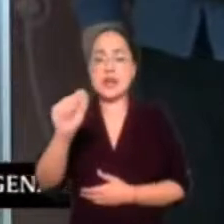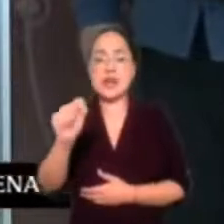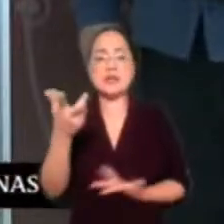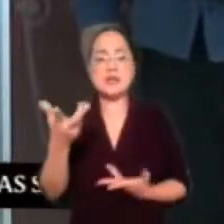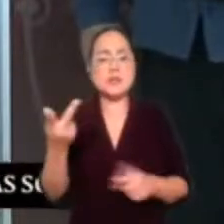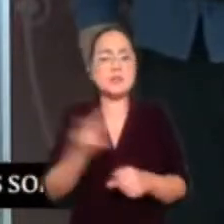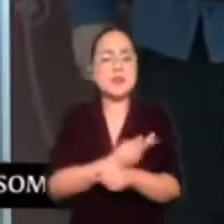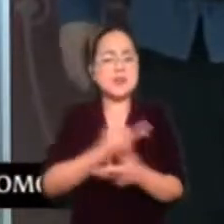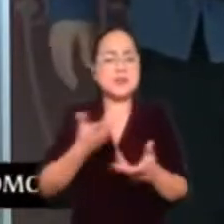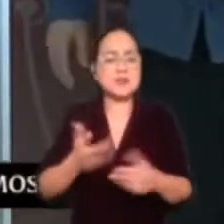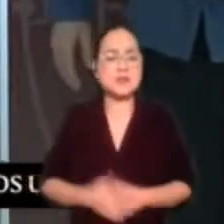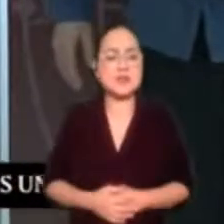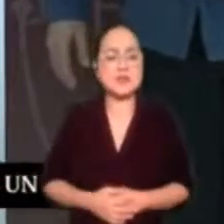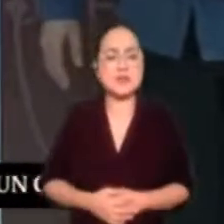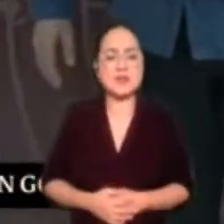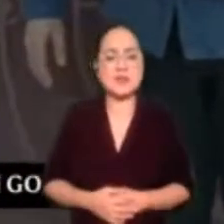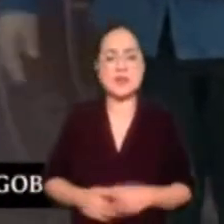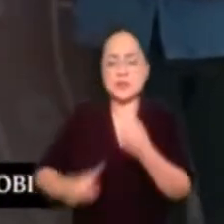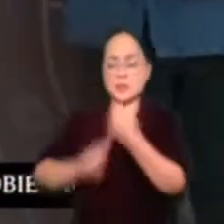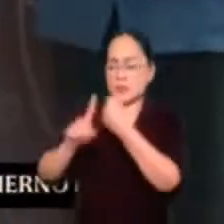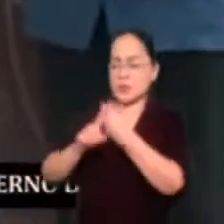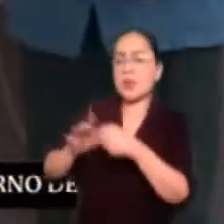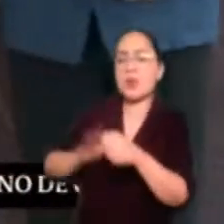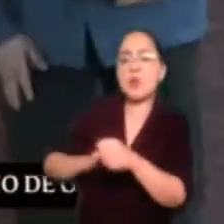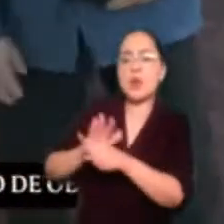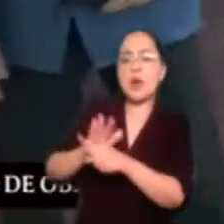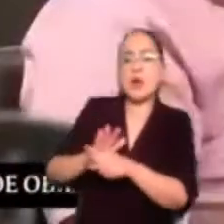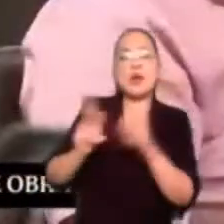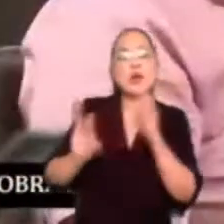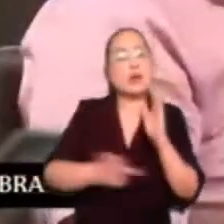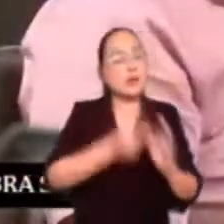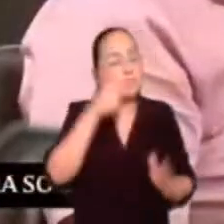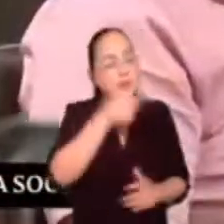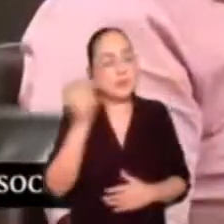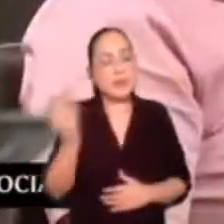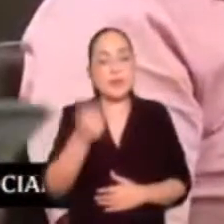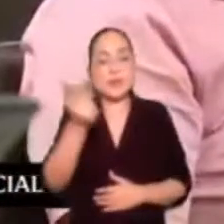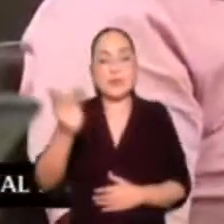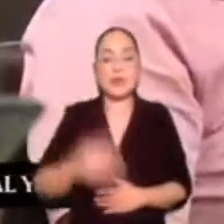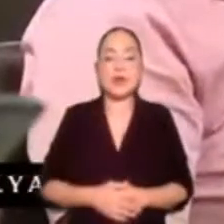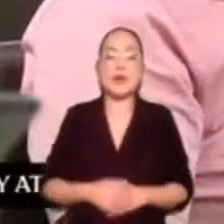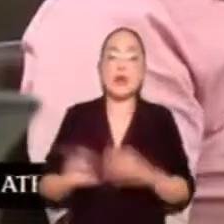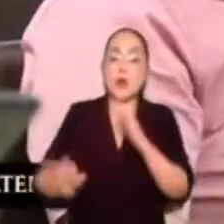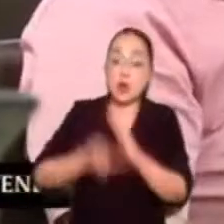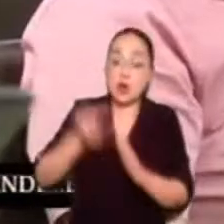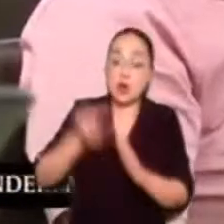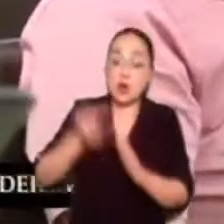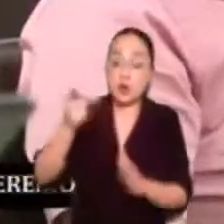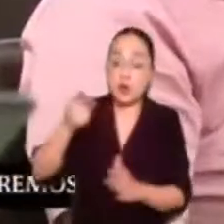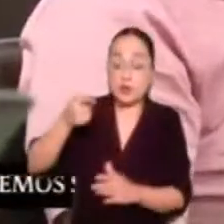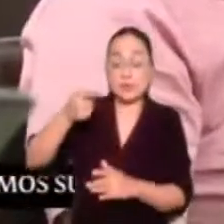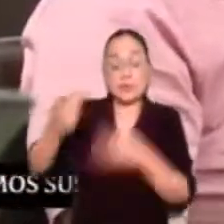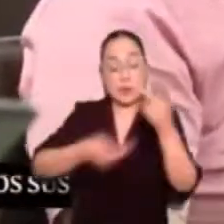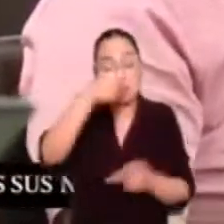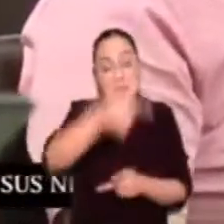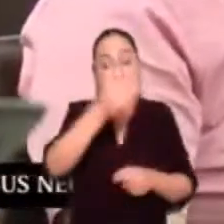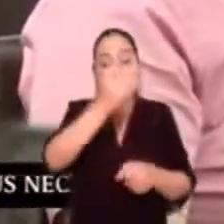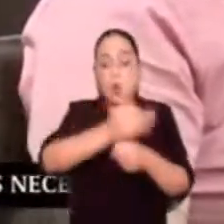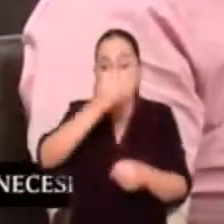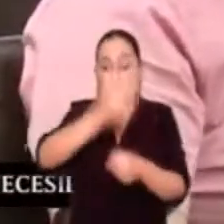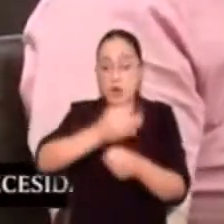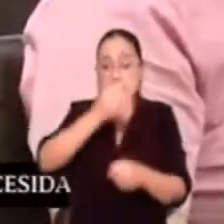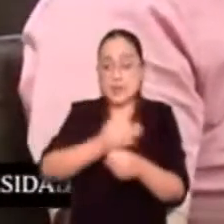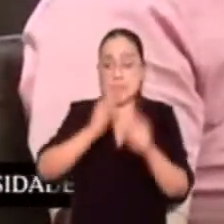cumplir? ¿Cuál es el problema? Repite la pregunta. ¿A qué se debe que en este momento, así como se está